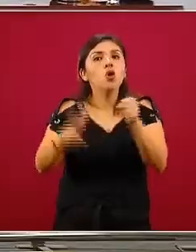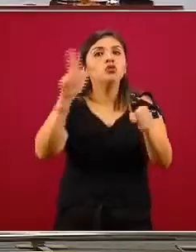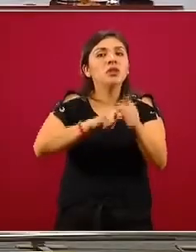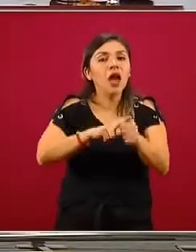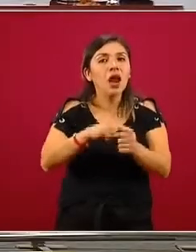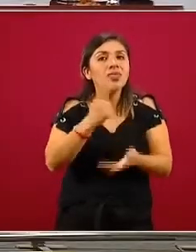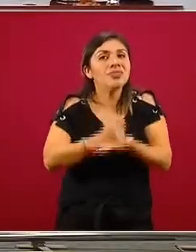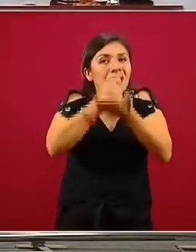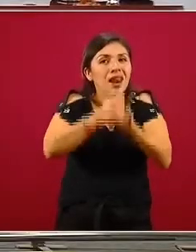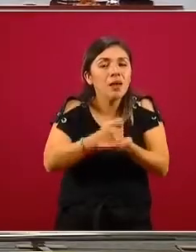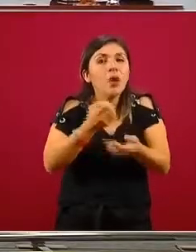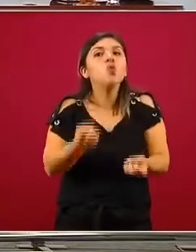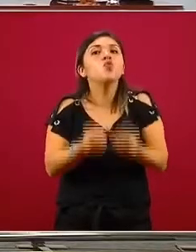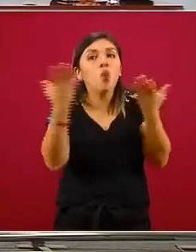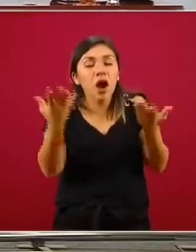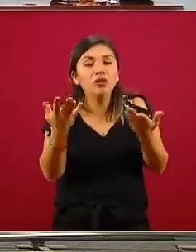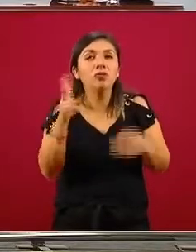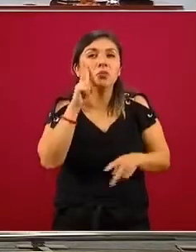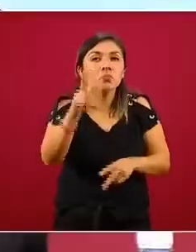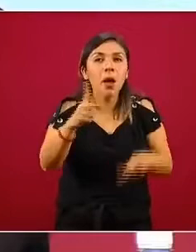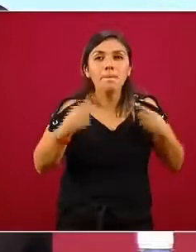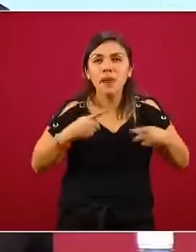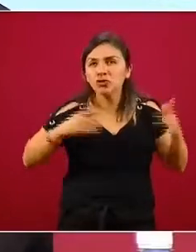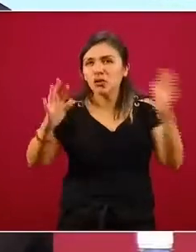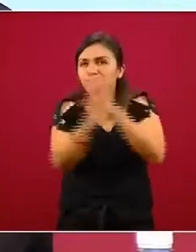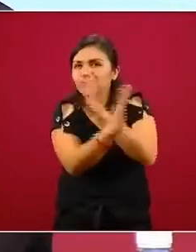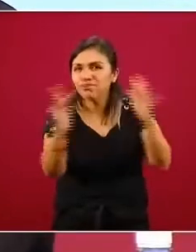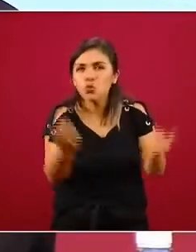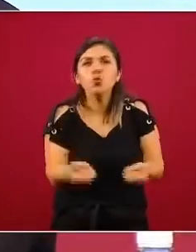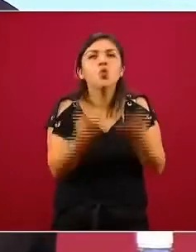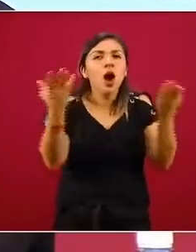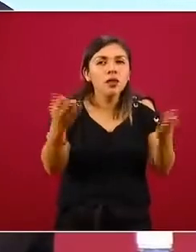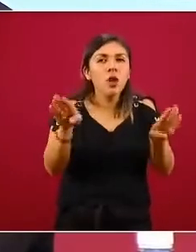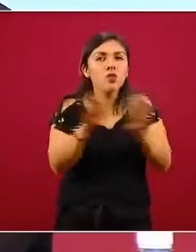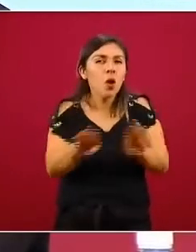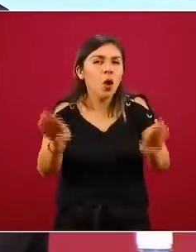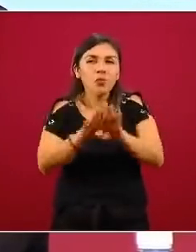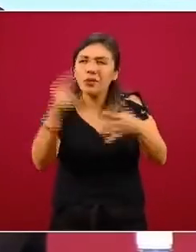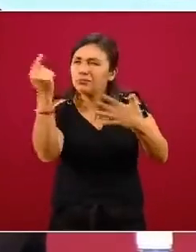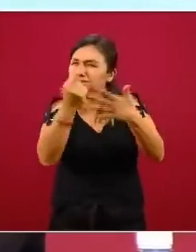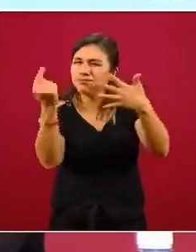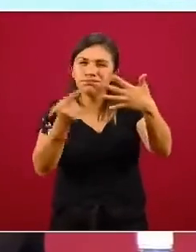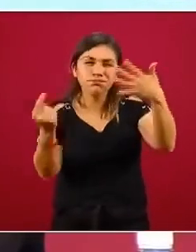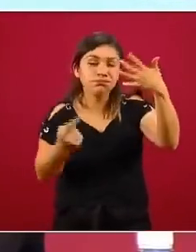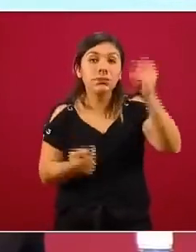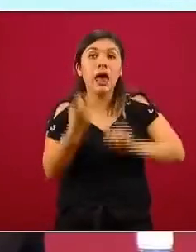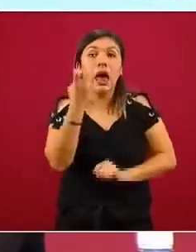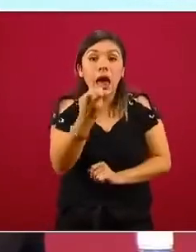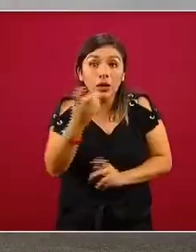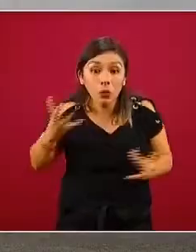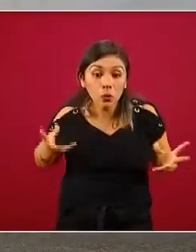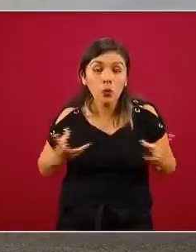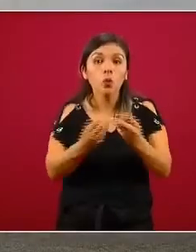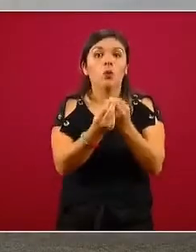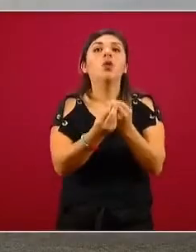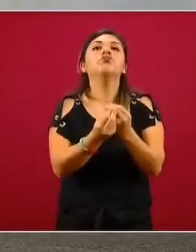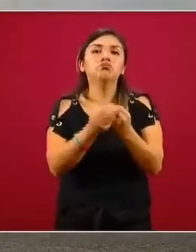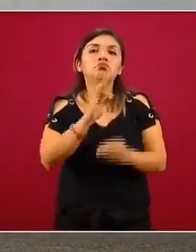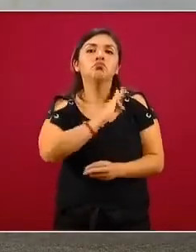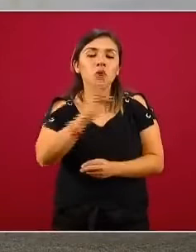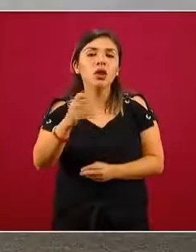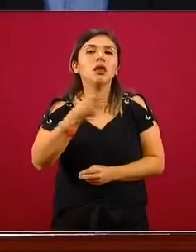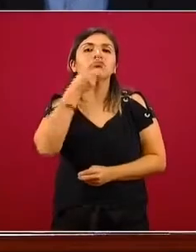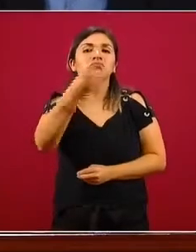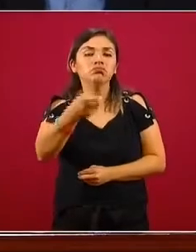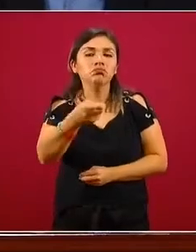hospitalización, tienen que ver con el informe de movilidad en el espacio público, entre otros, y esto lo que nos va a permitir es, de